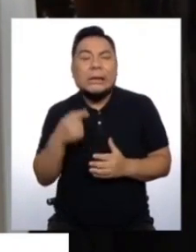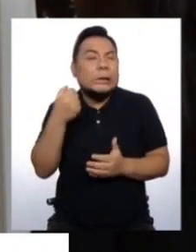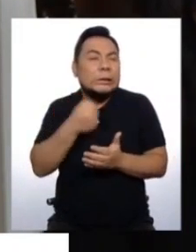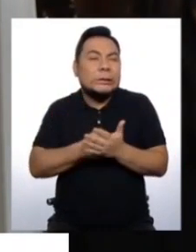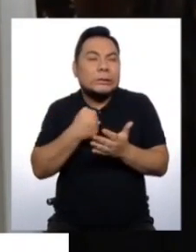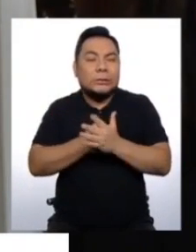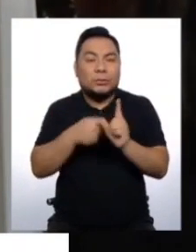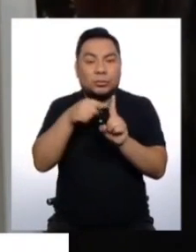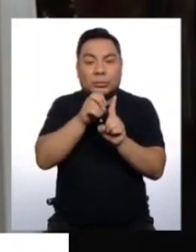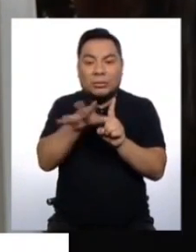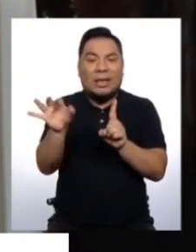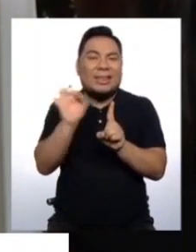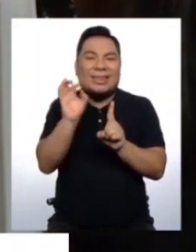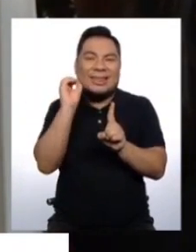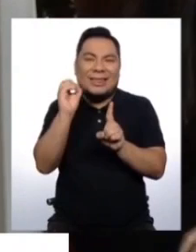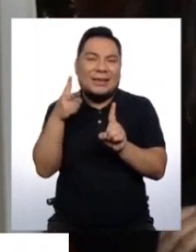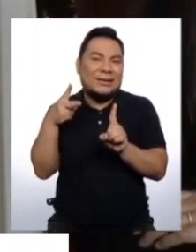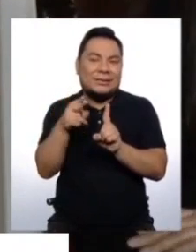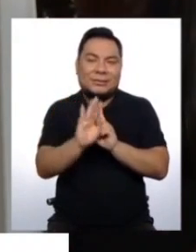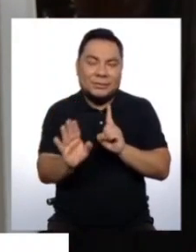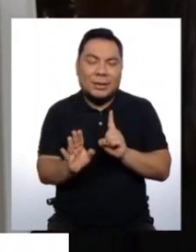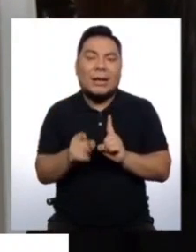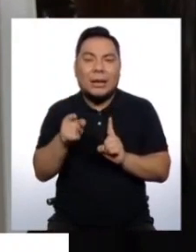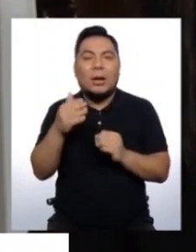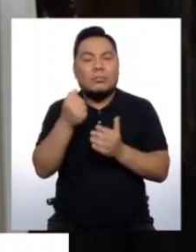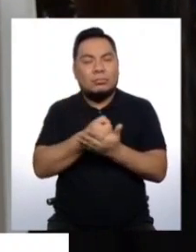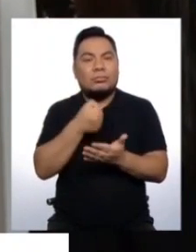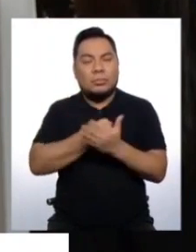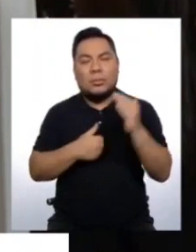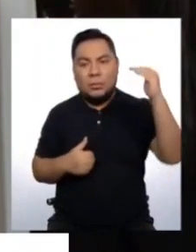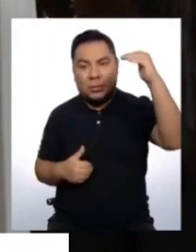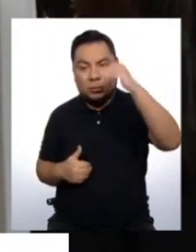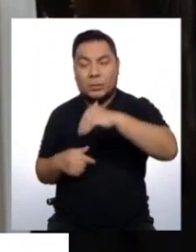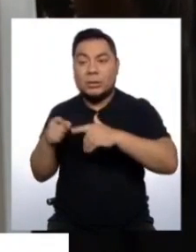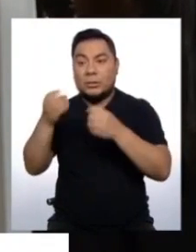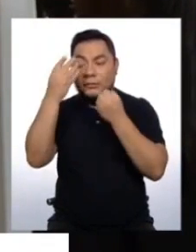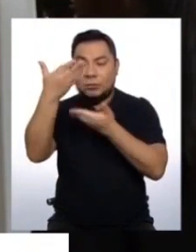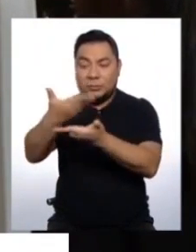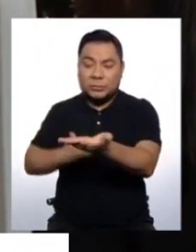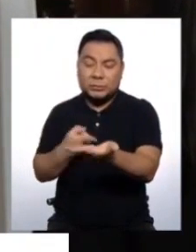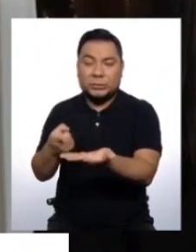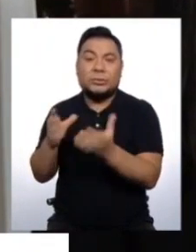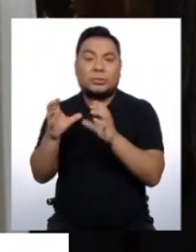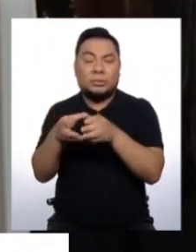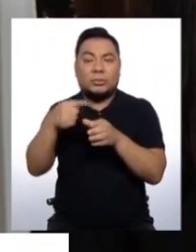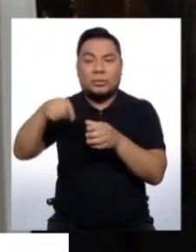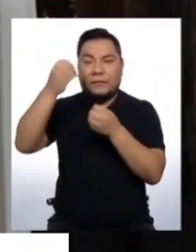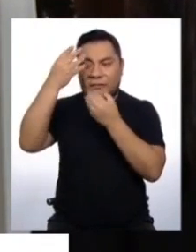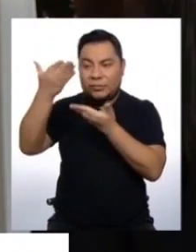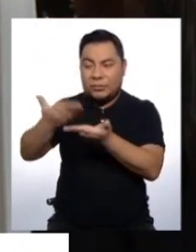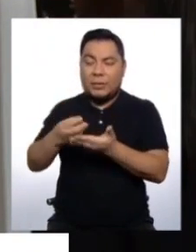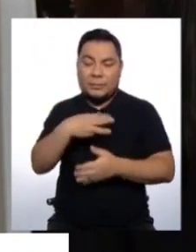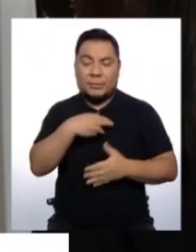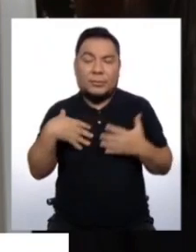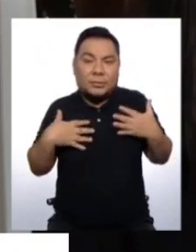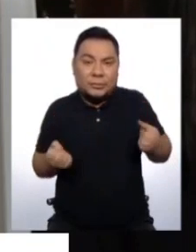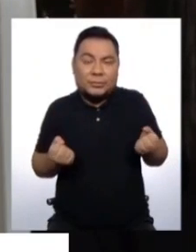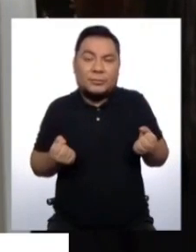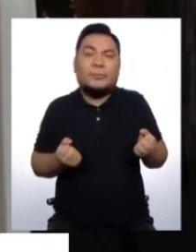población, y eso es lo que arrojan nuestros datos, como ha sido comprobado por el centro de, como ha sido informado por el Ministerio de